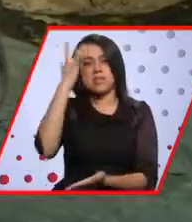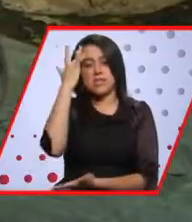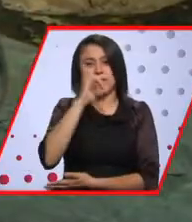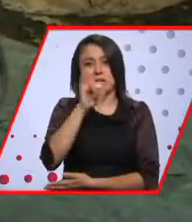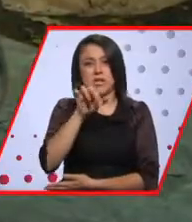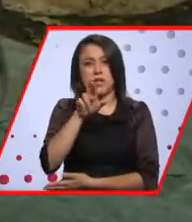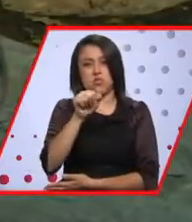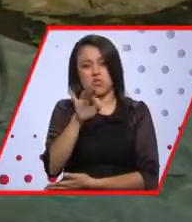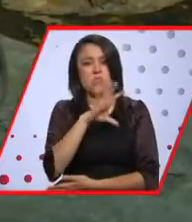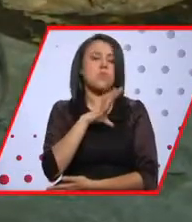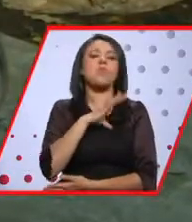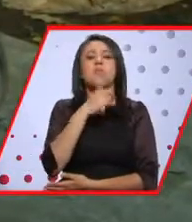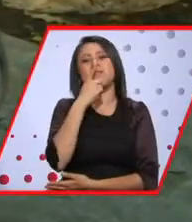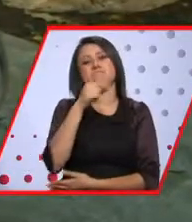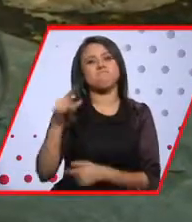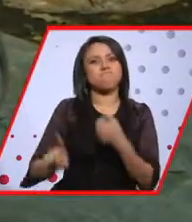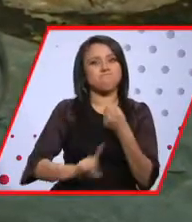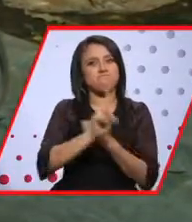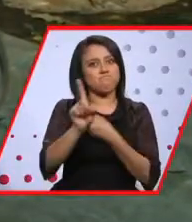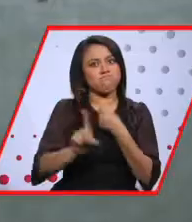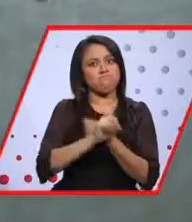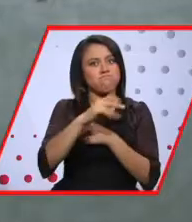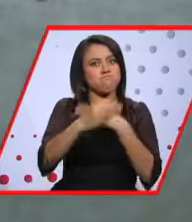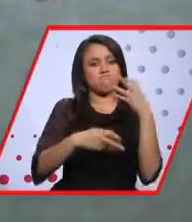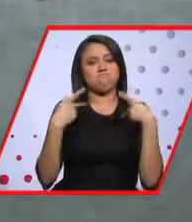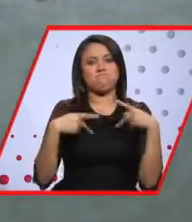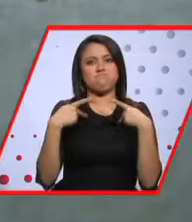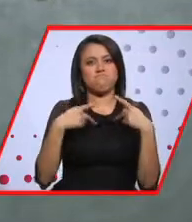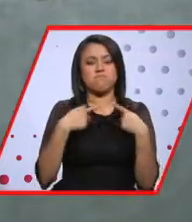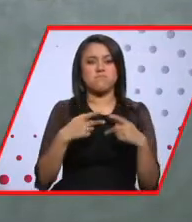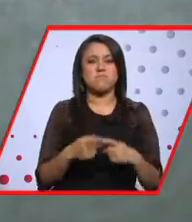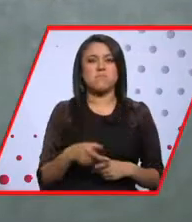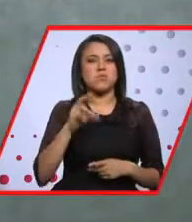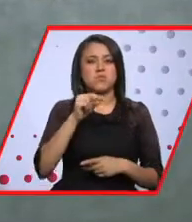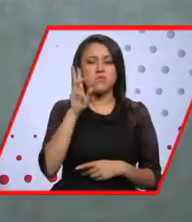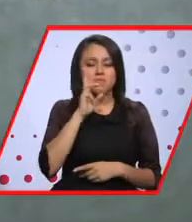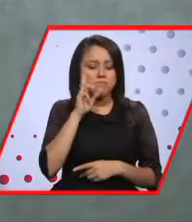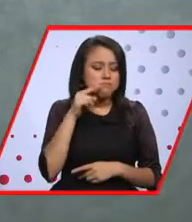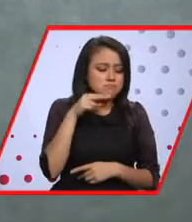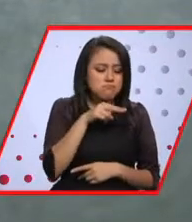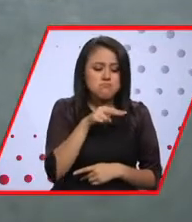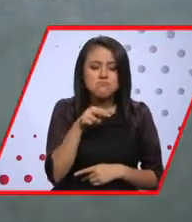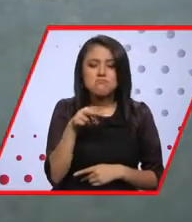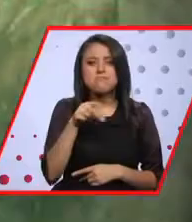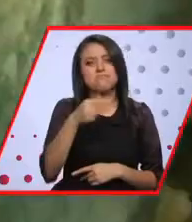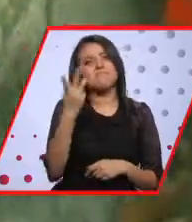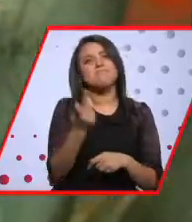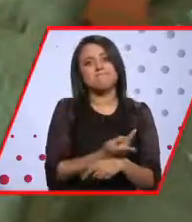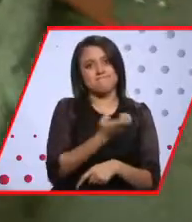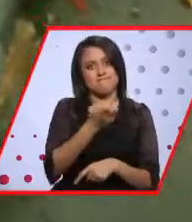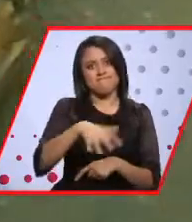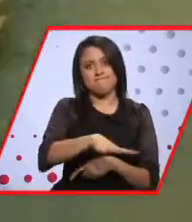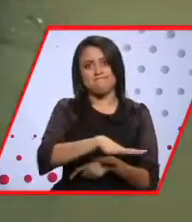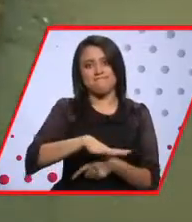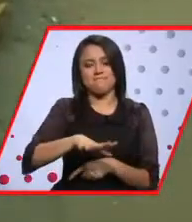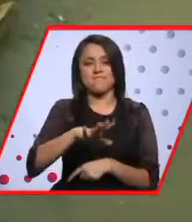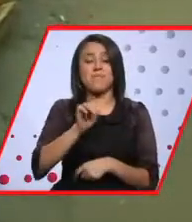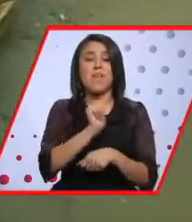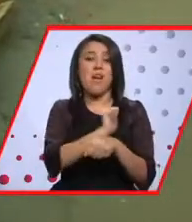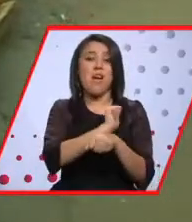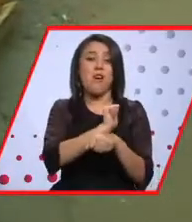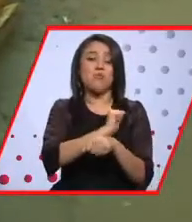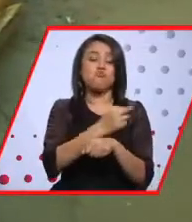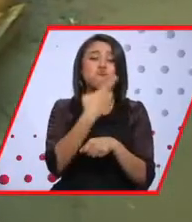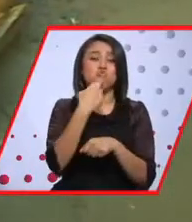le complican la vida a todo mundo. No se necesita ser perito para darse cuenta lo que pasó aquí. Un auto rojo de